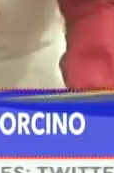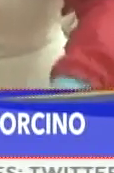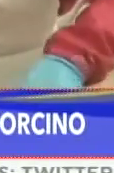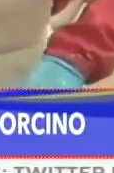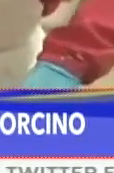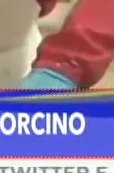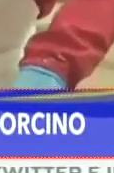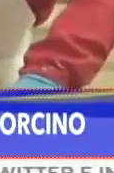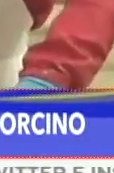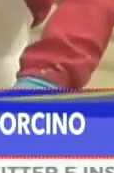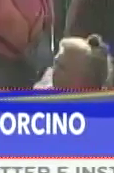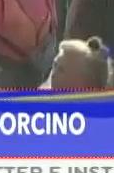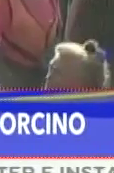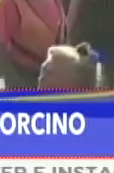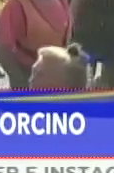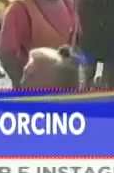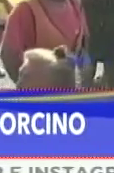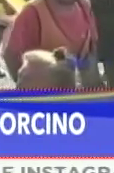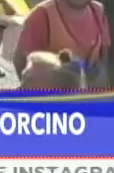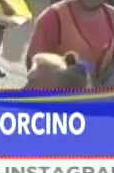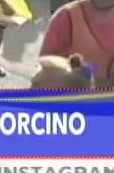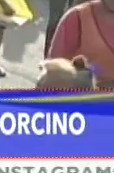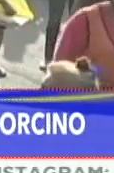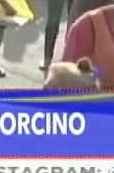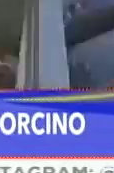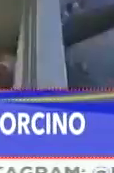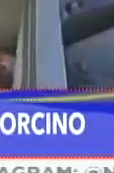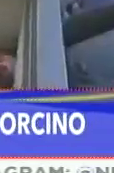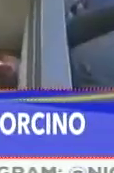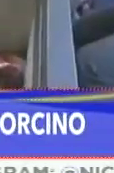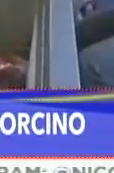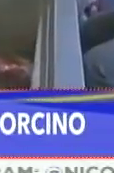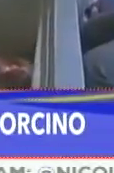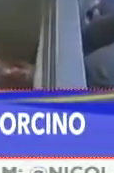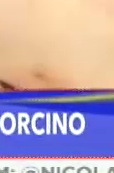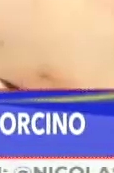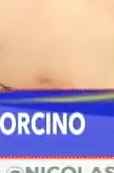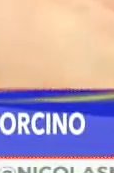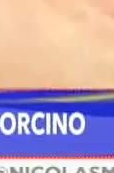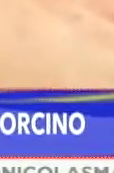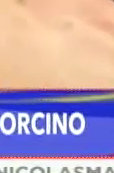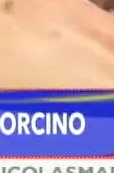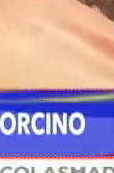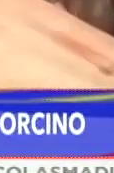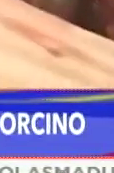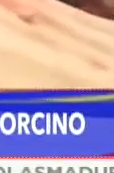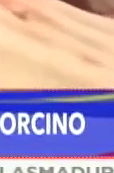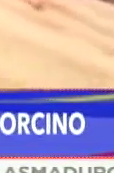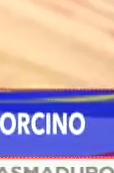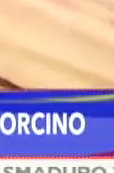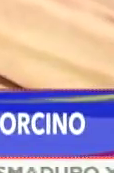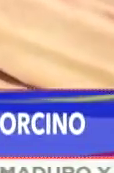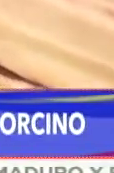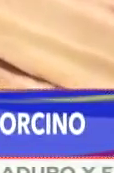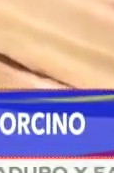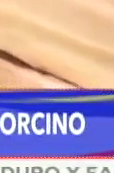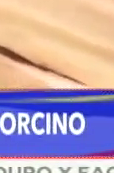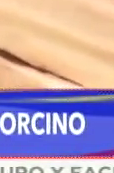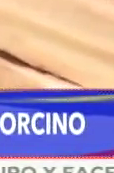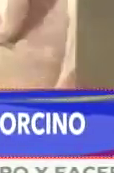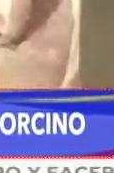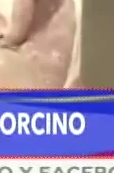para ser llevados a los mercados populares. Ahorita estamos con un plan de desposte de cerdo,